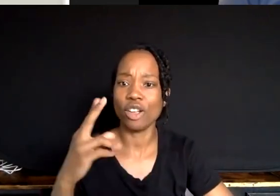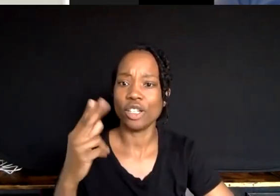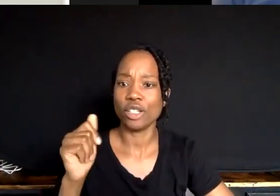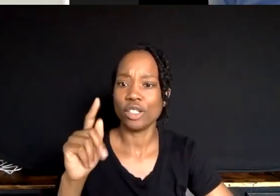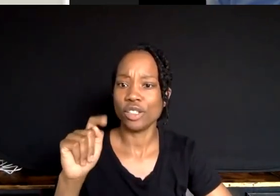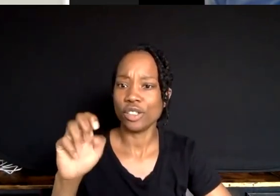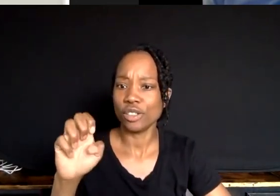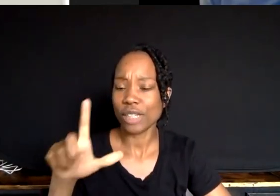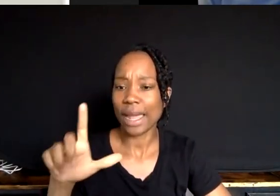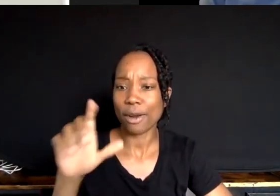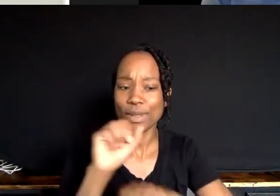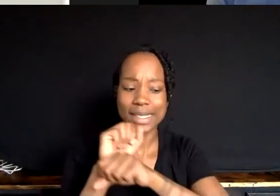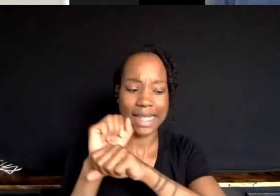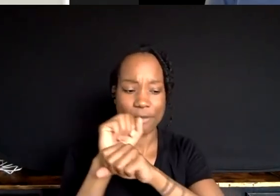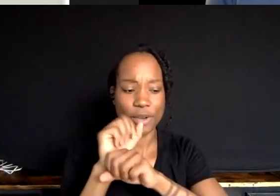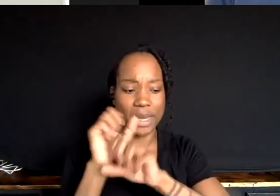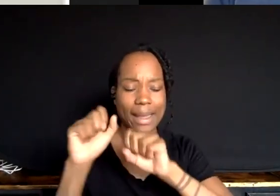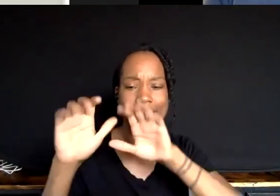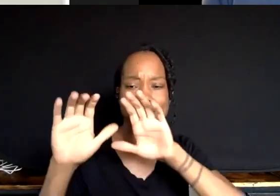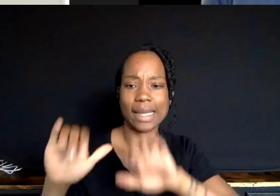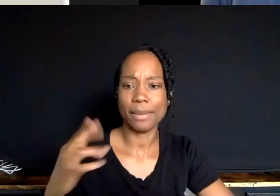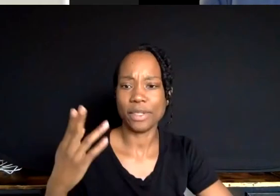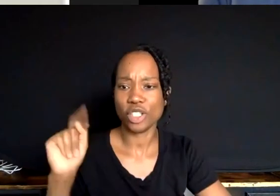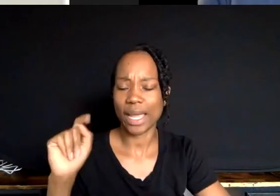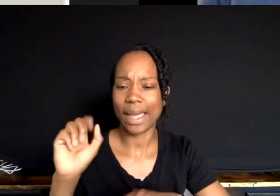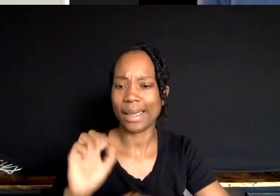sorprendió, literal, la esclavitud real o